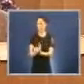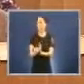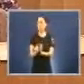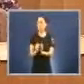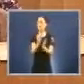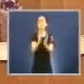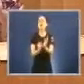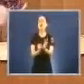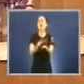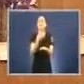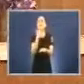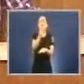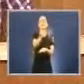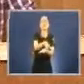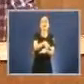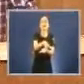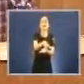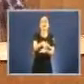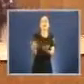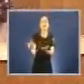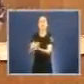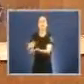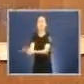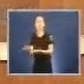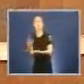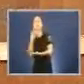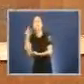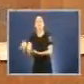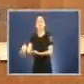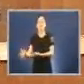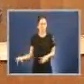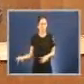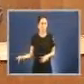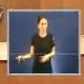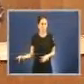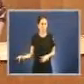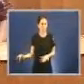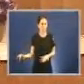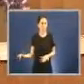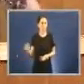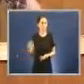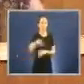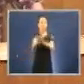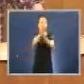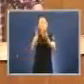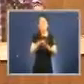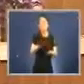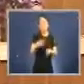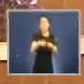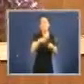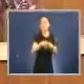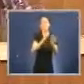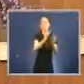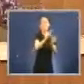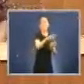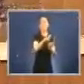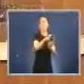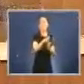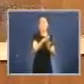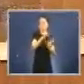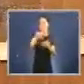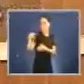a quen se lles baixan e a quen benefician as baixadas dos impostos. O resultado da